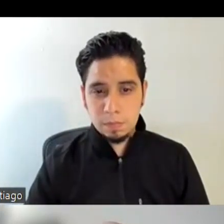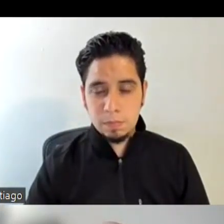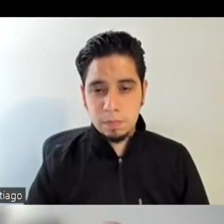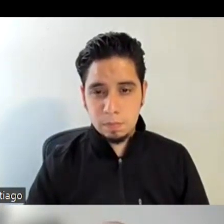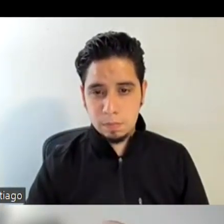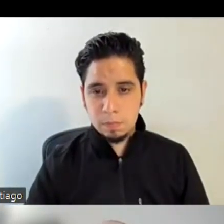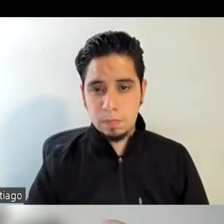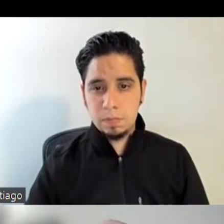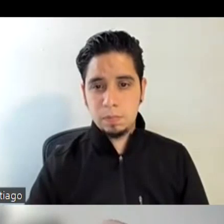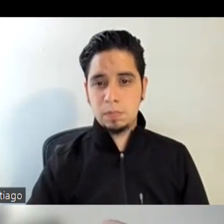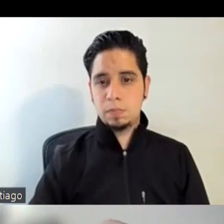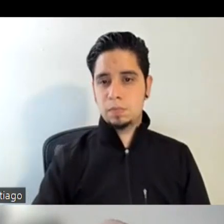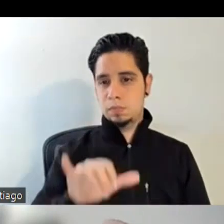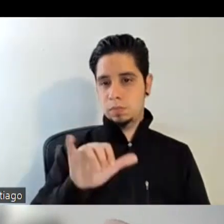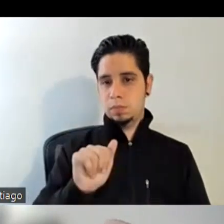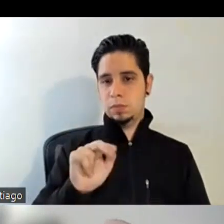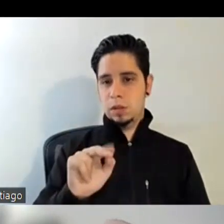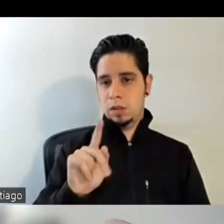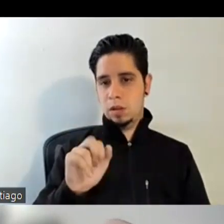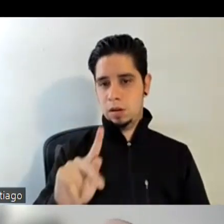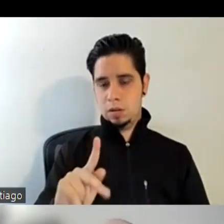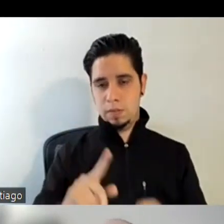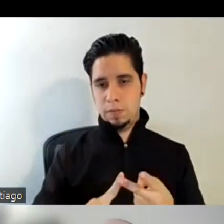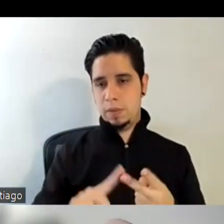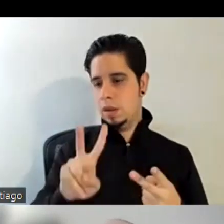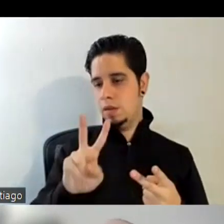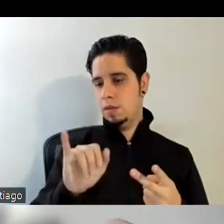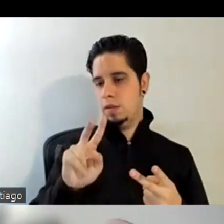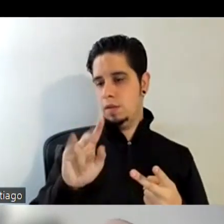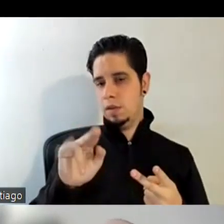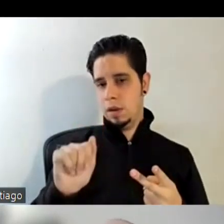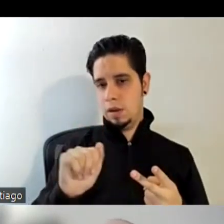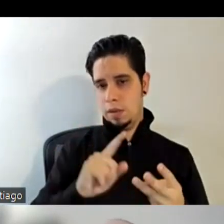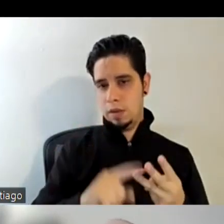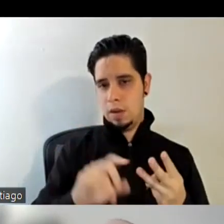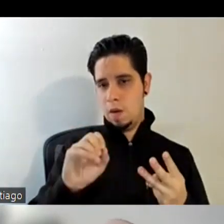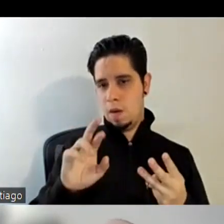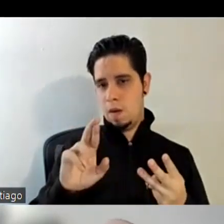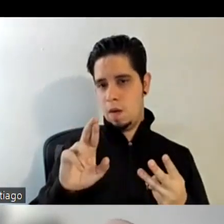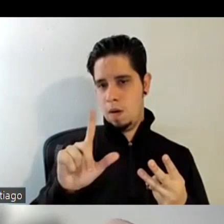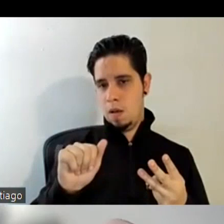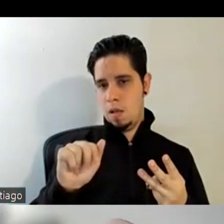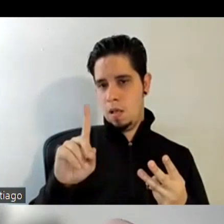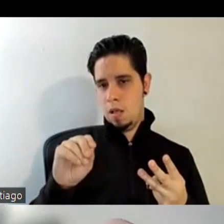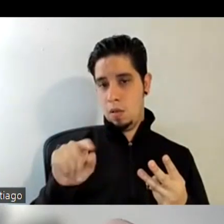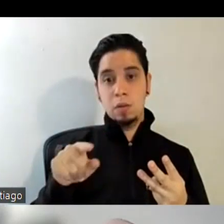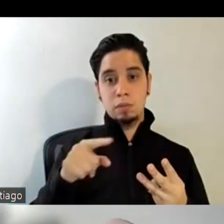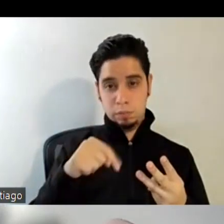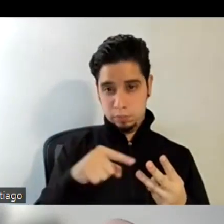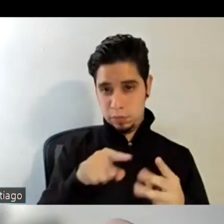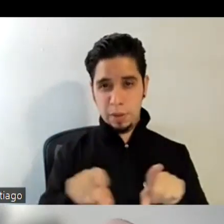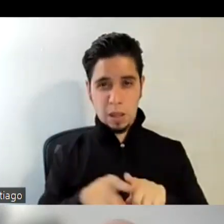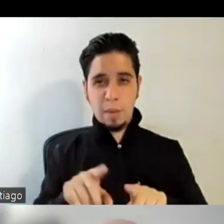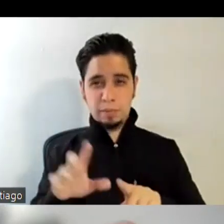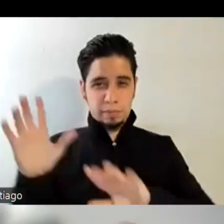También está Jan Dark, está Viviana Torres Mestey y está Orlando, que ellos también eran parte de la compañía. Orlando